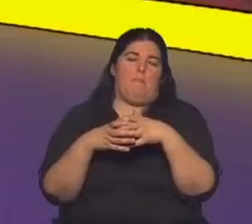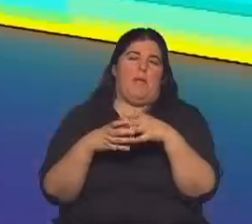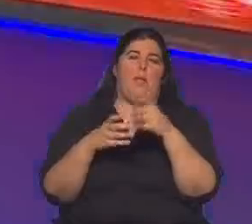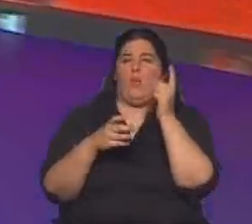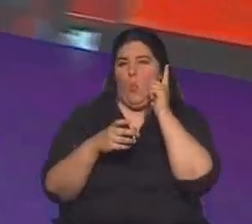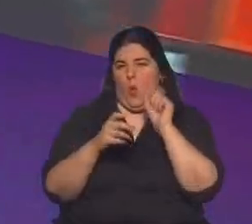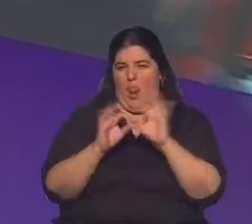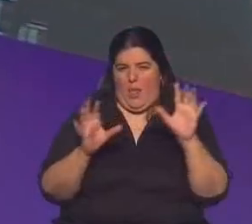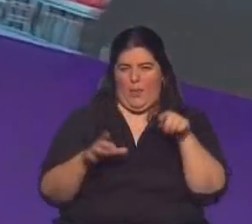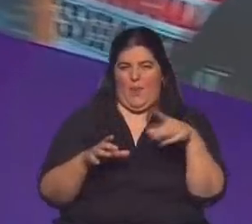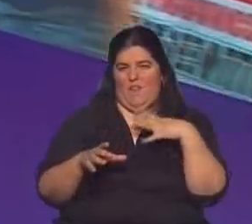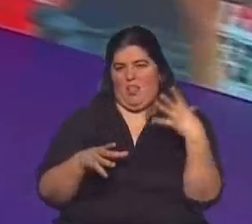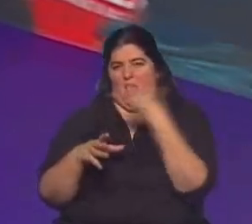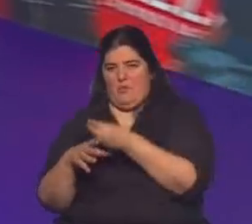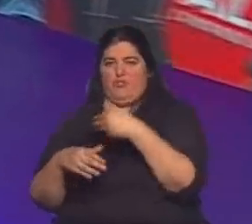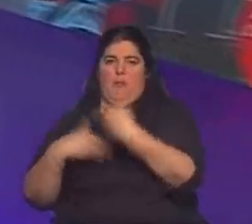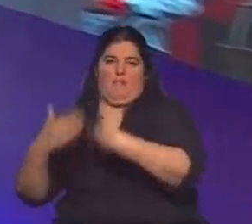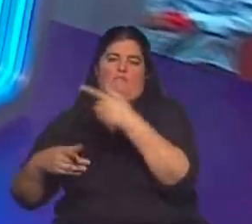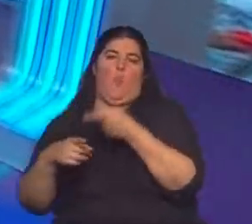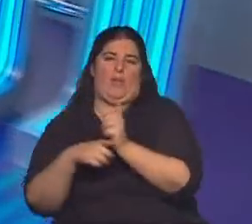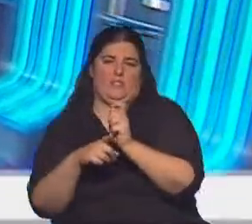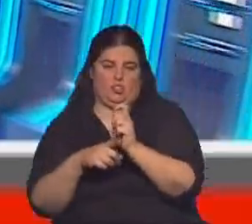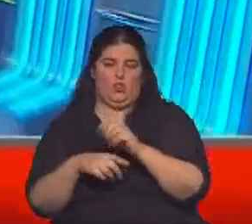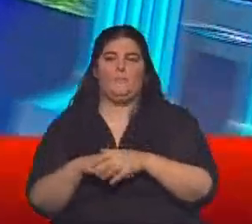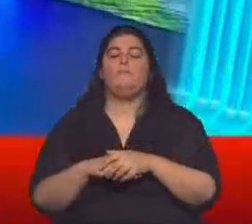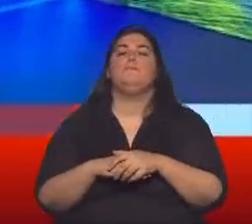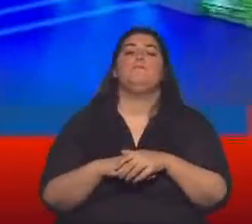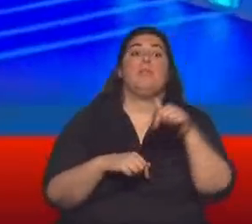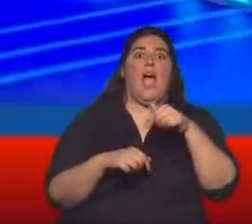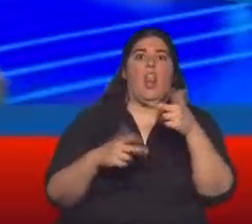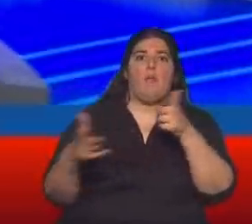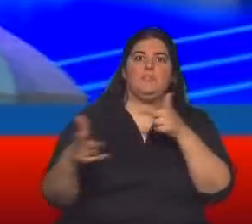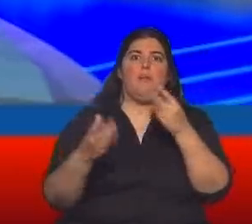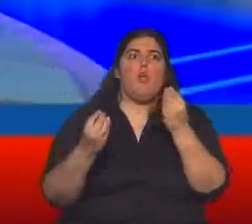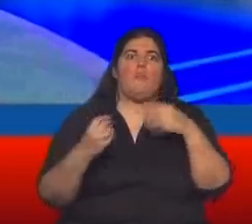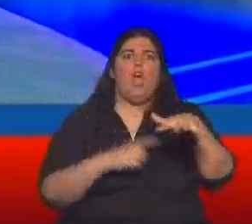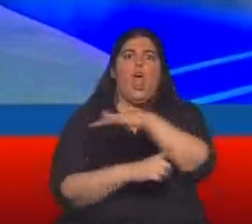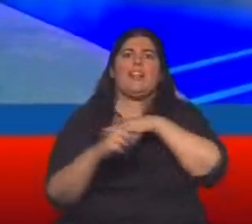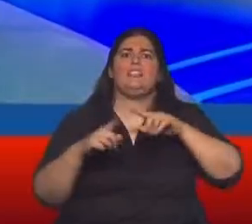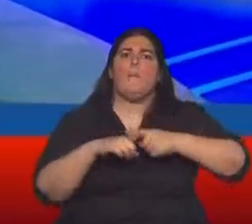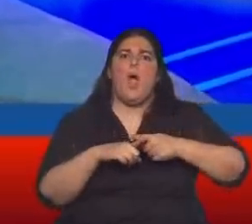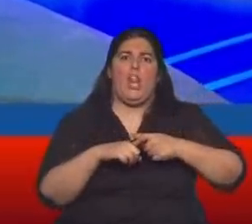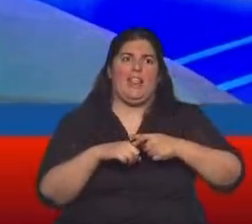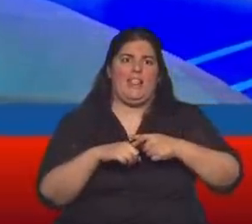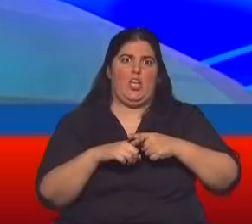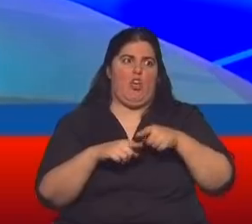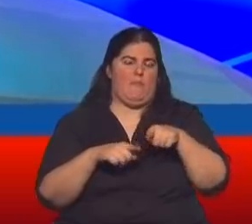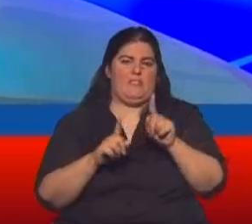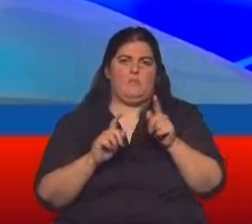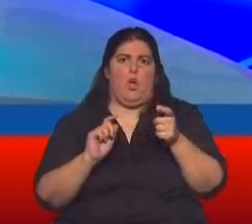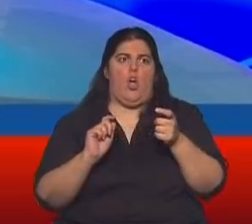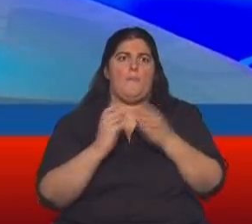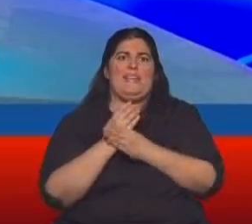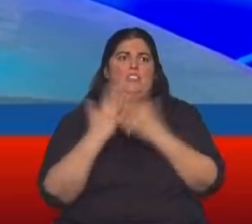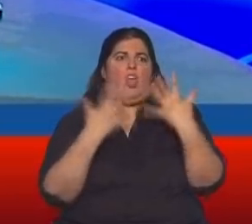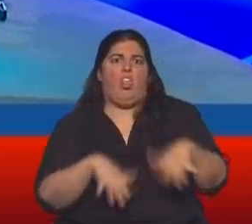Y ahora vamos a analizar en la mesa acá con mis compañeros cuál es el escenario político que deja estos cambios también de gabinete que